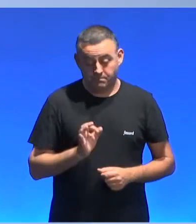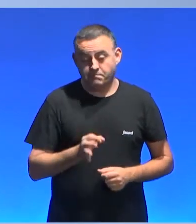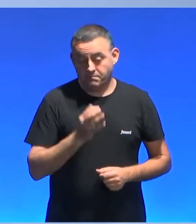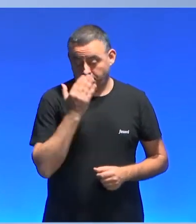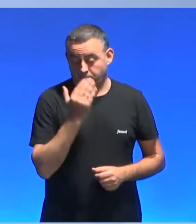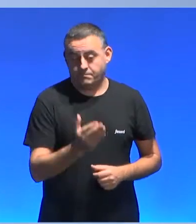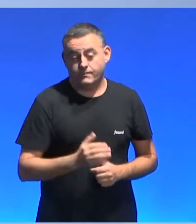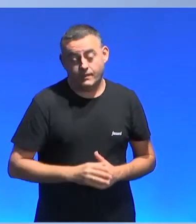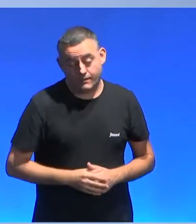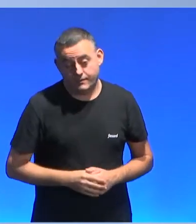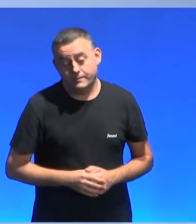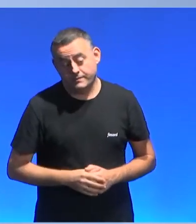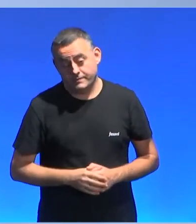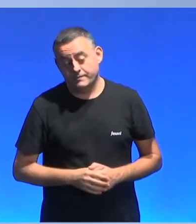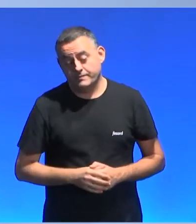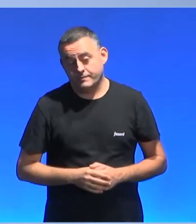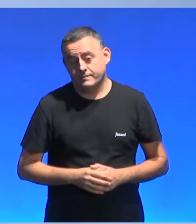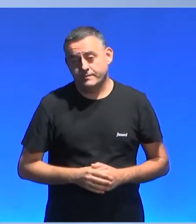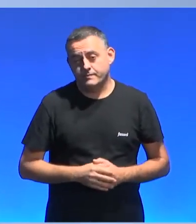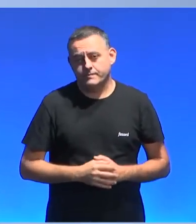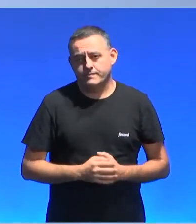Y efectivamente una ciudad